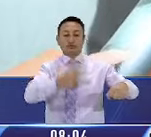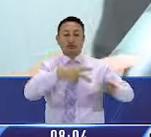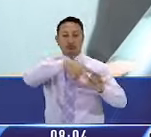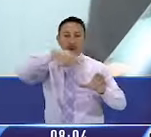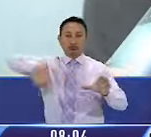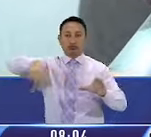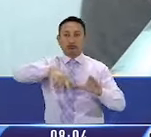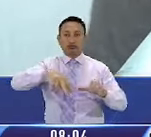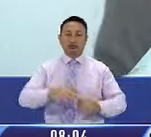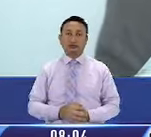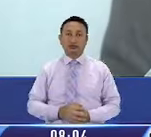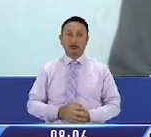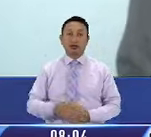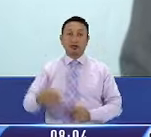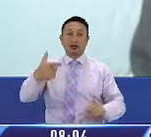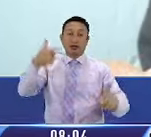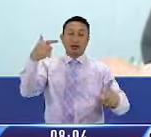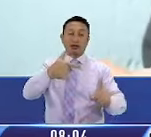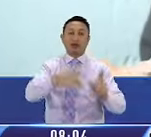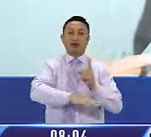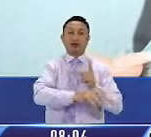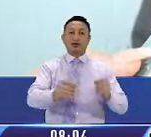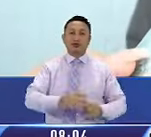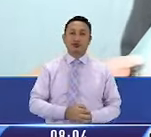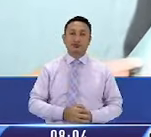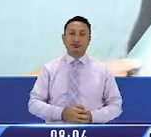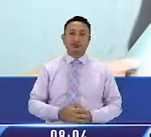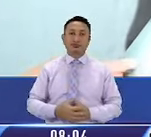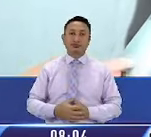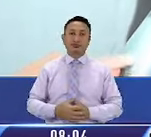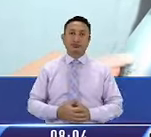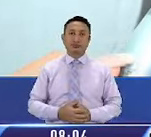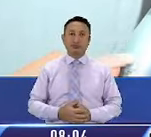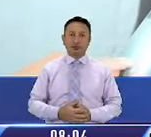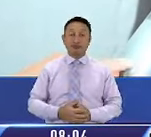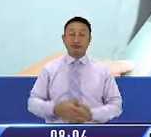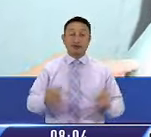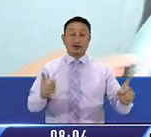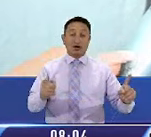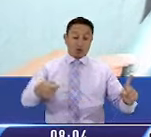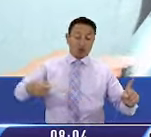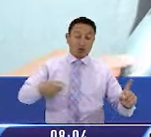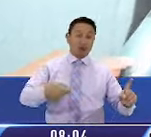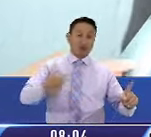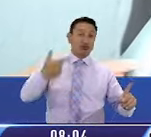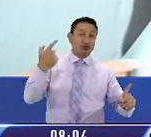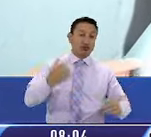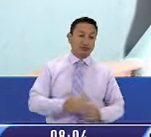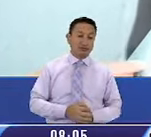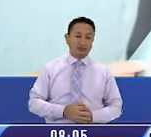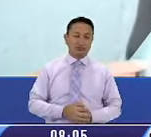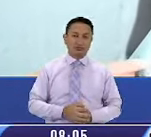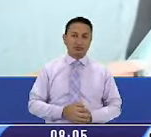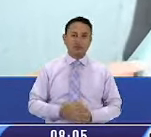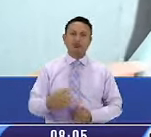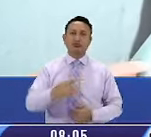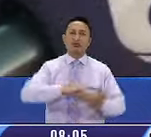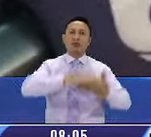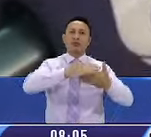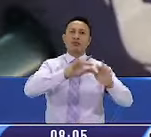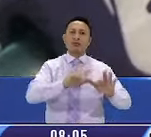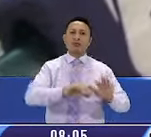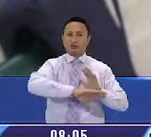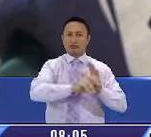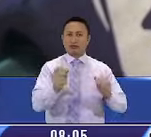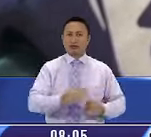dos personas se bajaron, le amedrentaron y le robaron. ¿Con cuchillos? Cuchillos, pistolas y todas esas cosas. ¿Qué se les llevaron? Una laptop, me acuerdo.